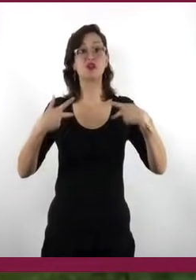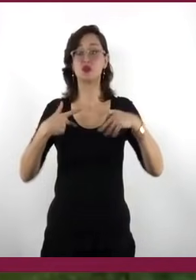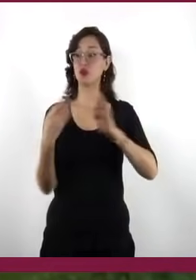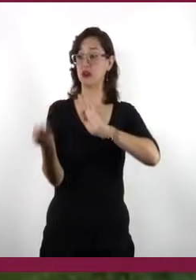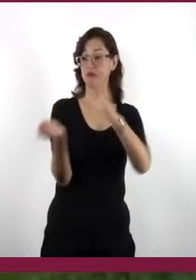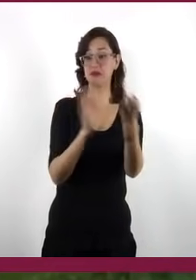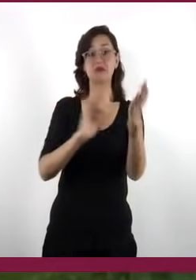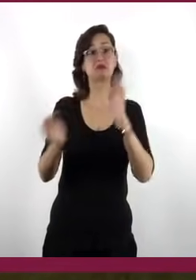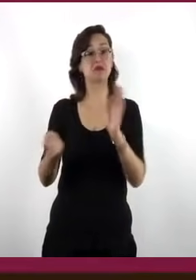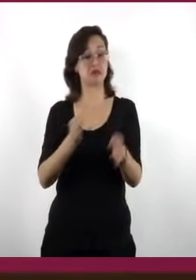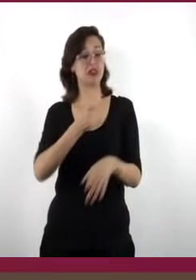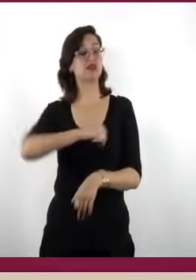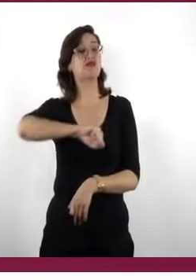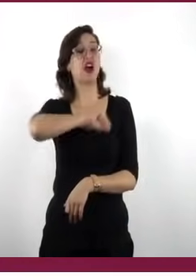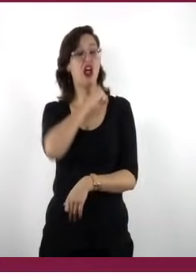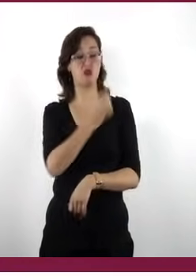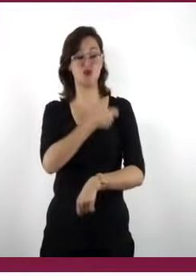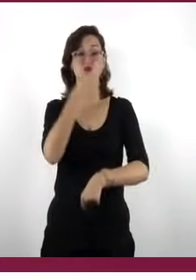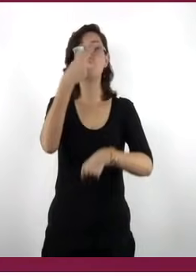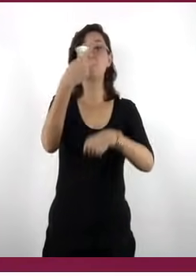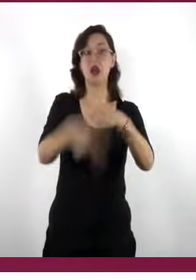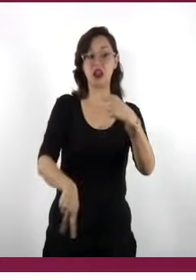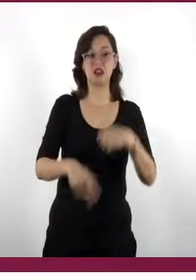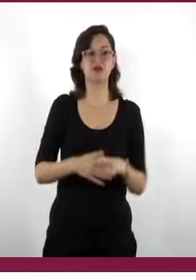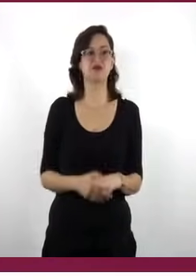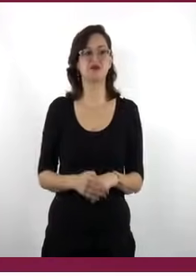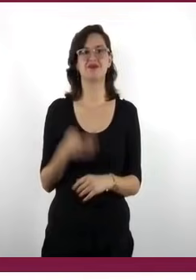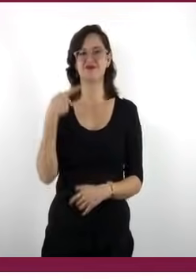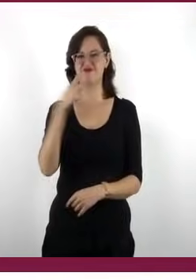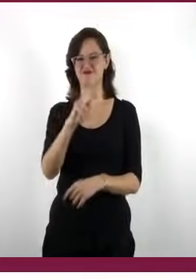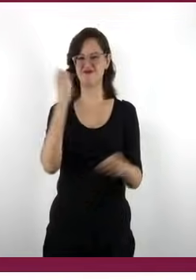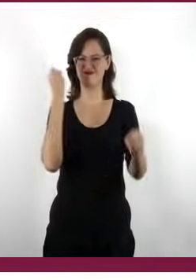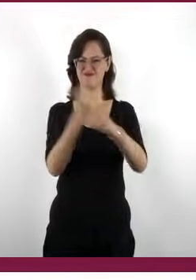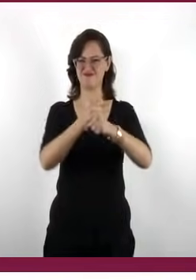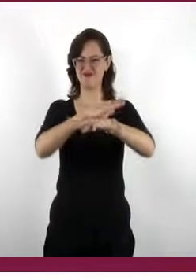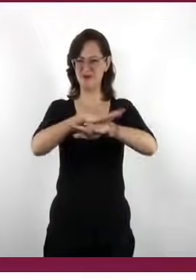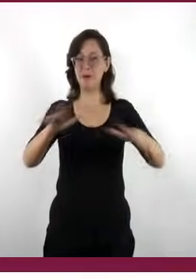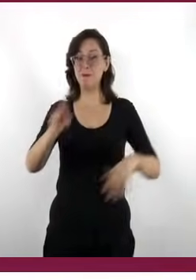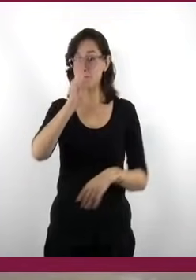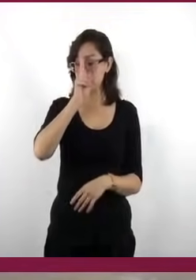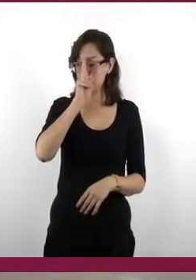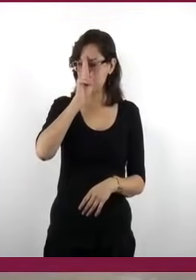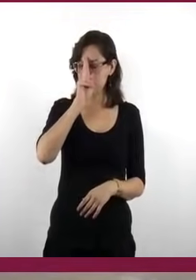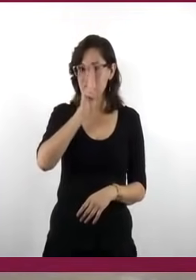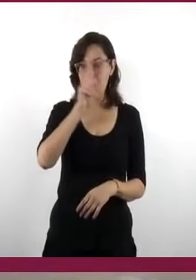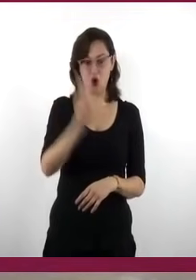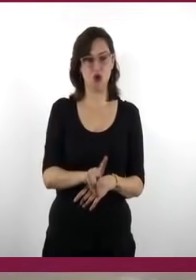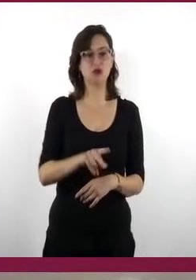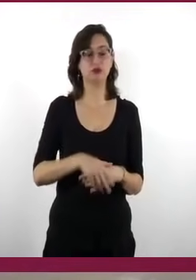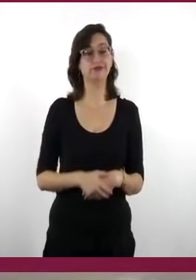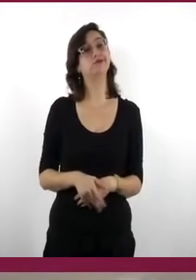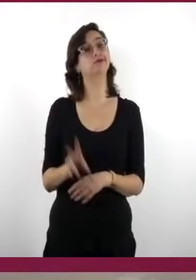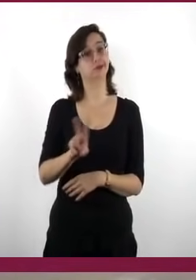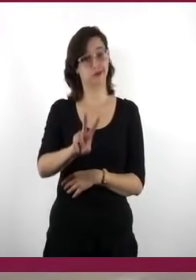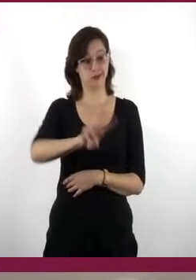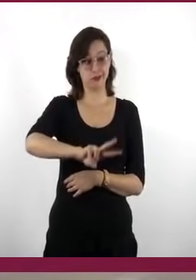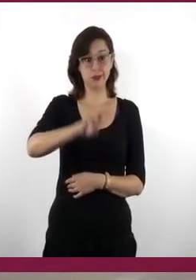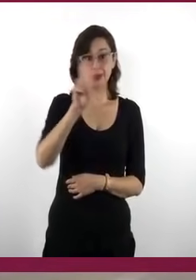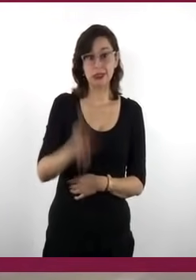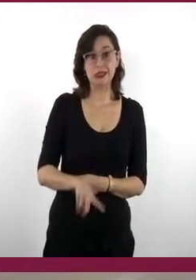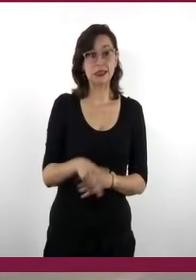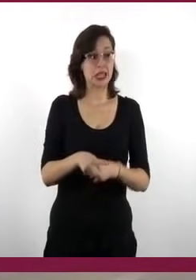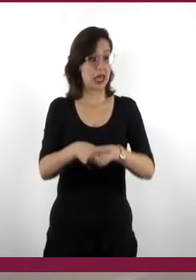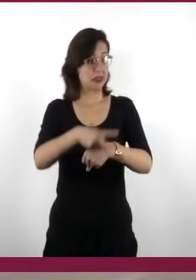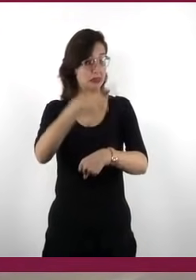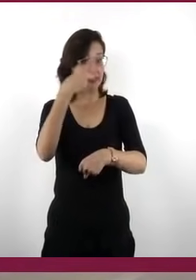los pobladores del lugar. Pero el impacto por la contaminación no se queda ahí. Claro, los daños